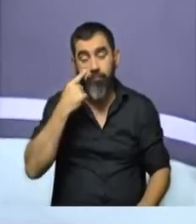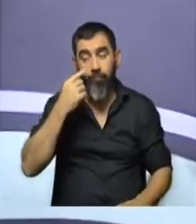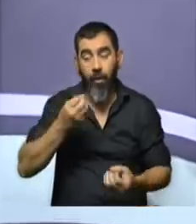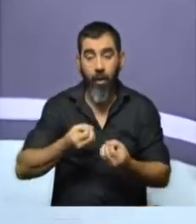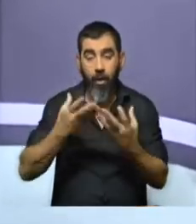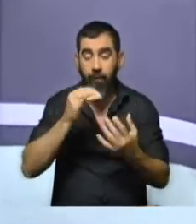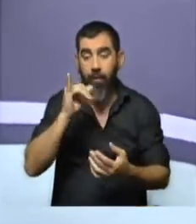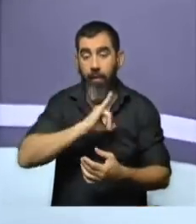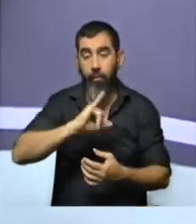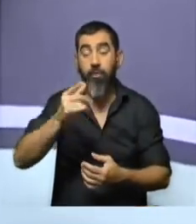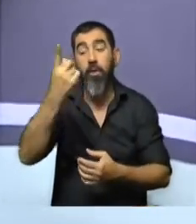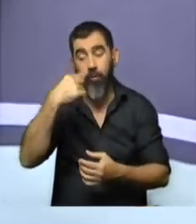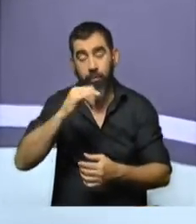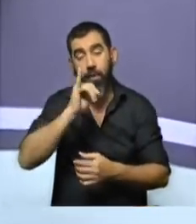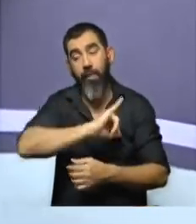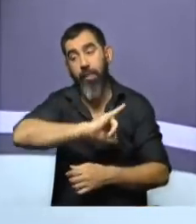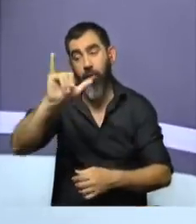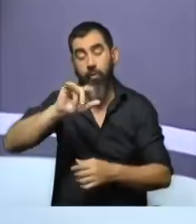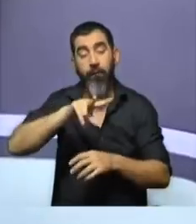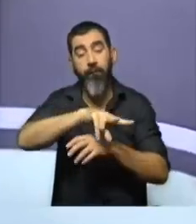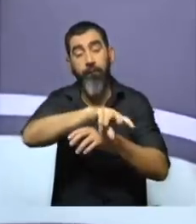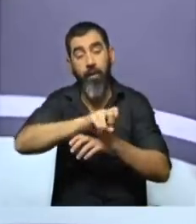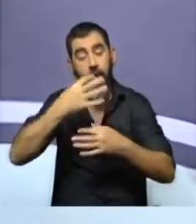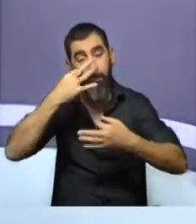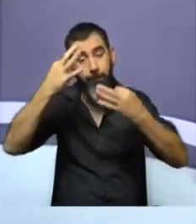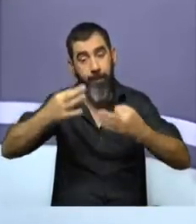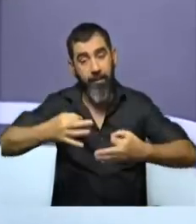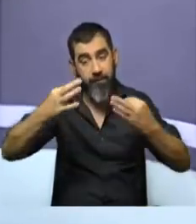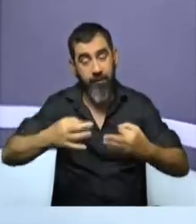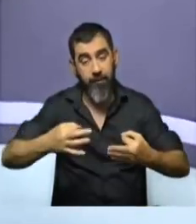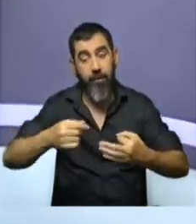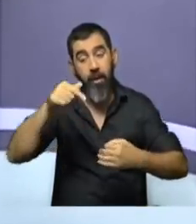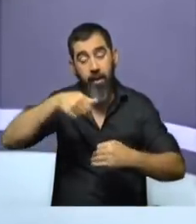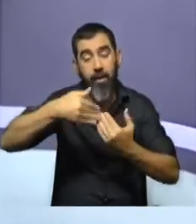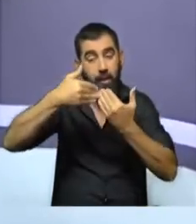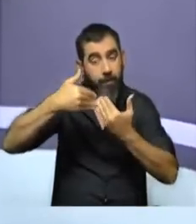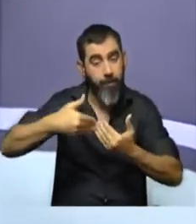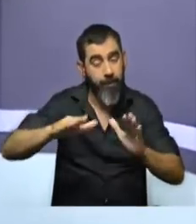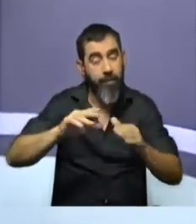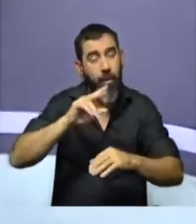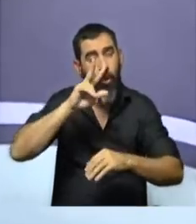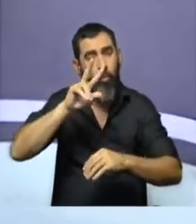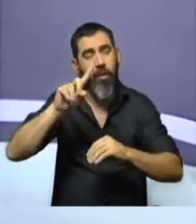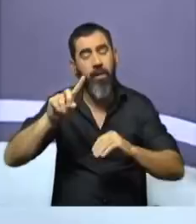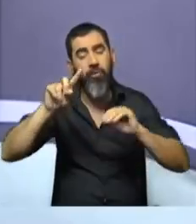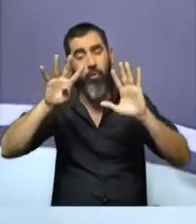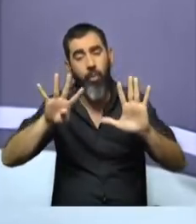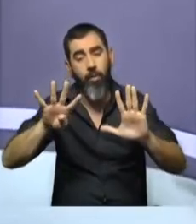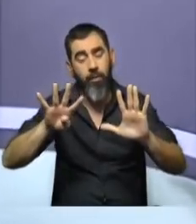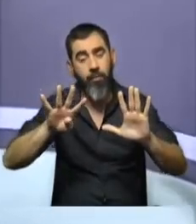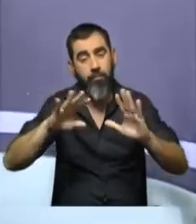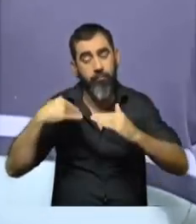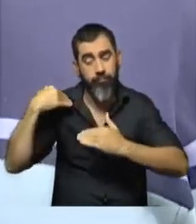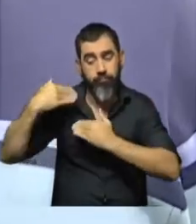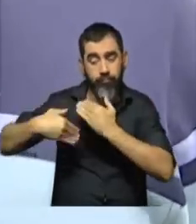denuncias y presenta las mismas ante la Fiscalía Especializada. Y bueno, de ahí se inicia, como bien decías vos, en el 2019, un periplo que,